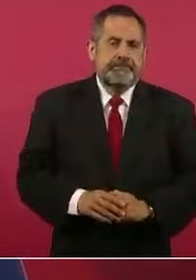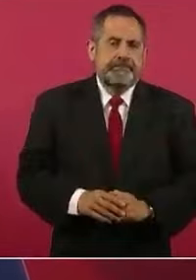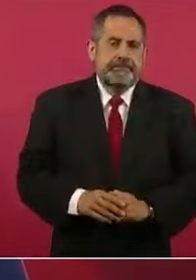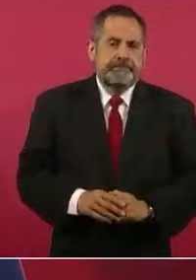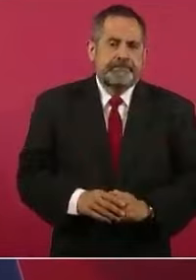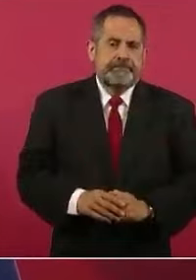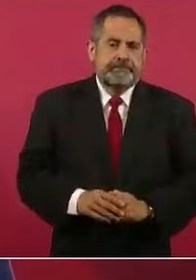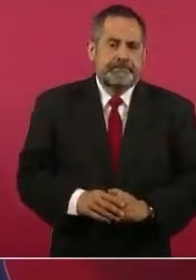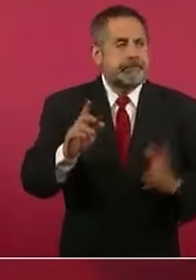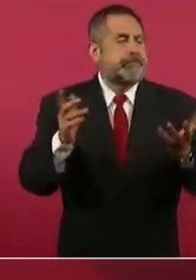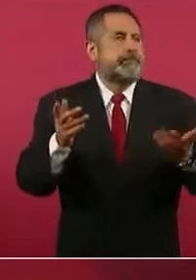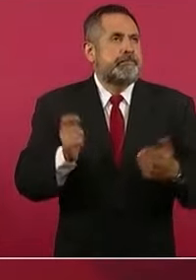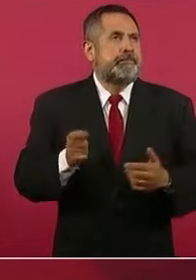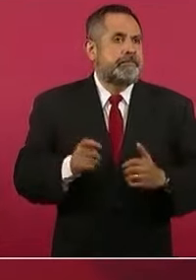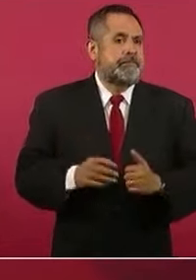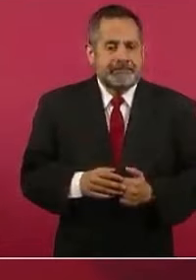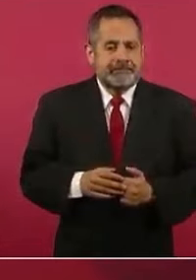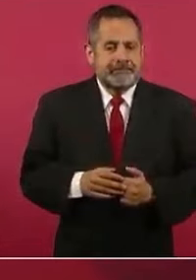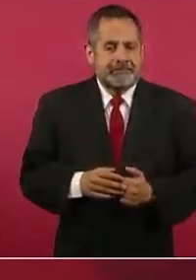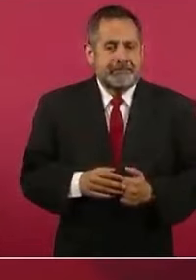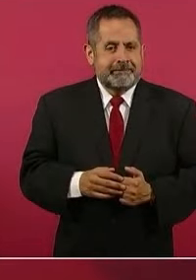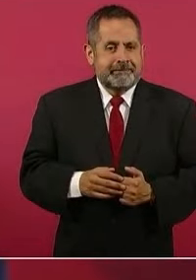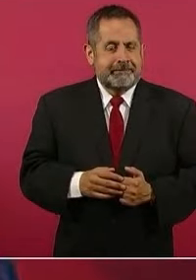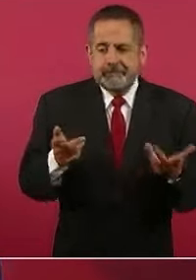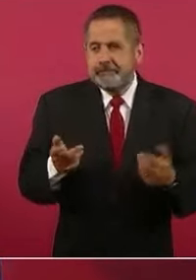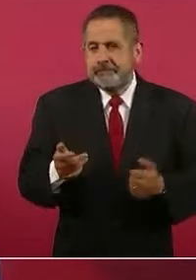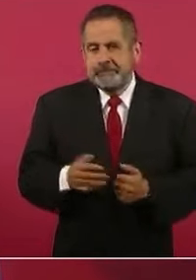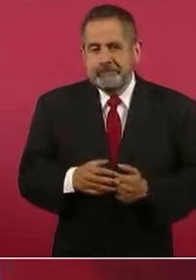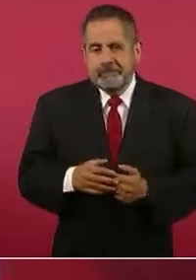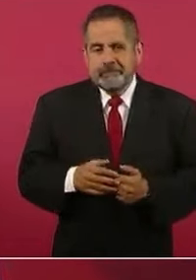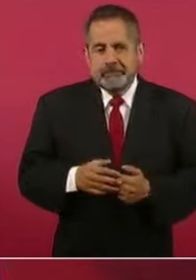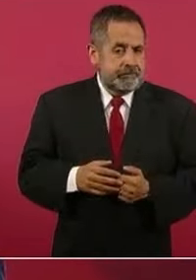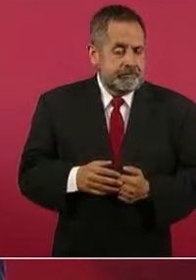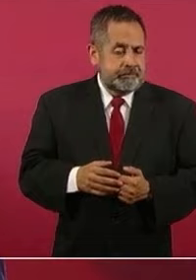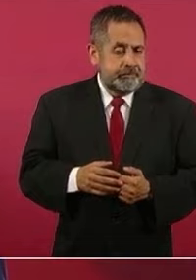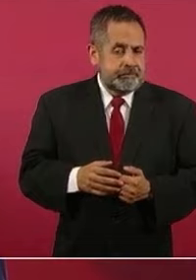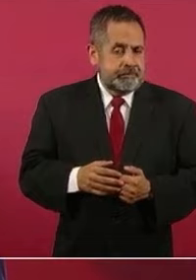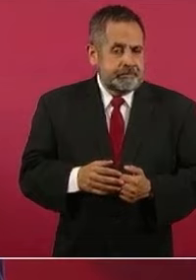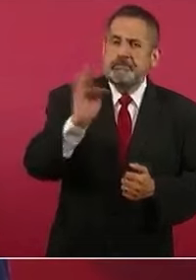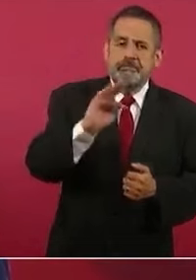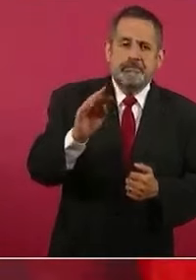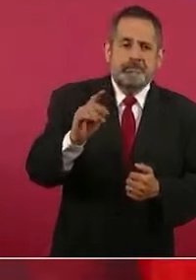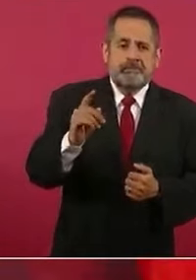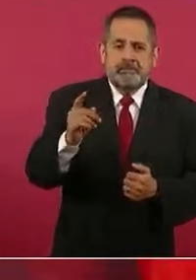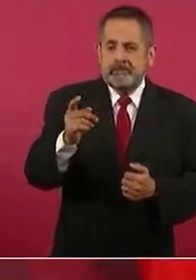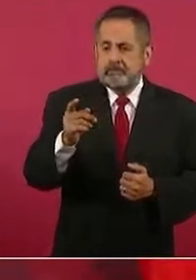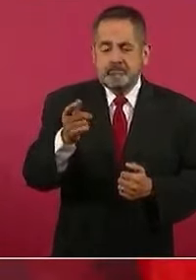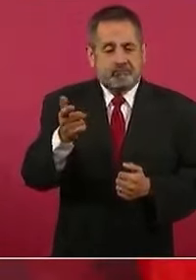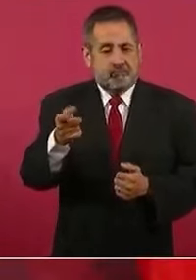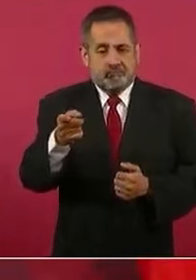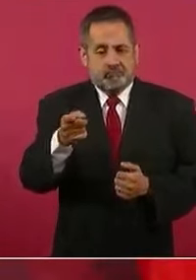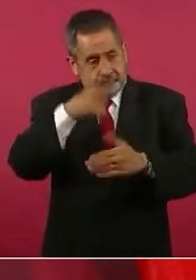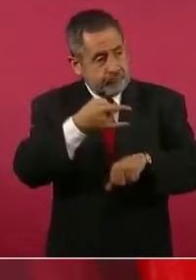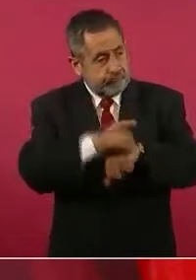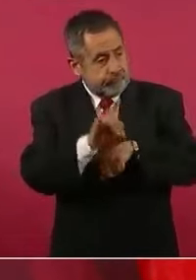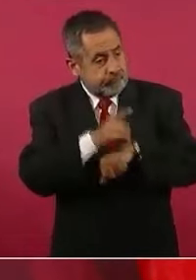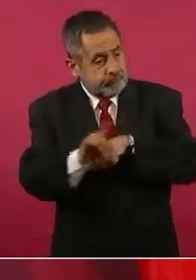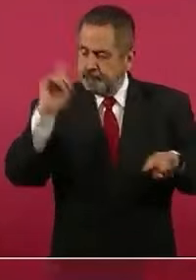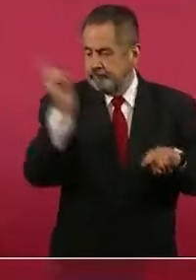tocar. Nada de que no me estás dando dinero suficiente o no has cumplido con los convenios,